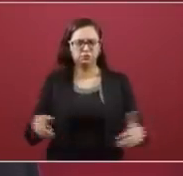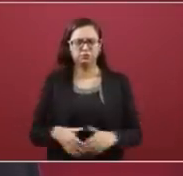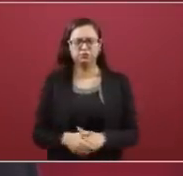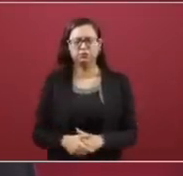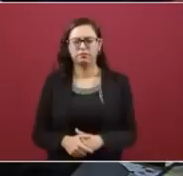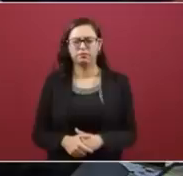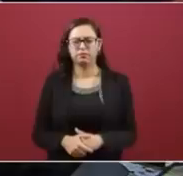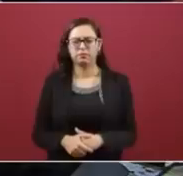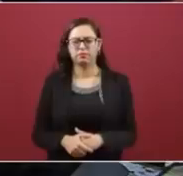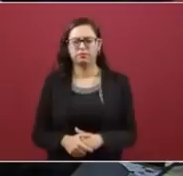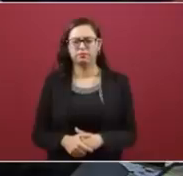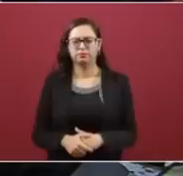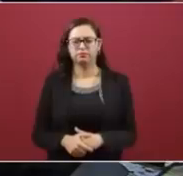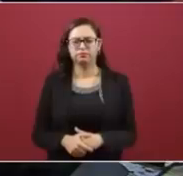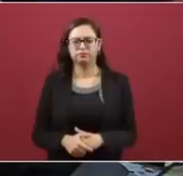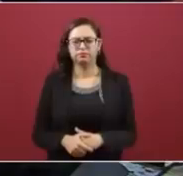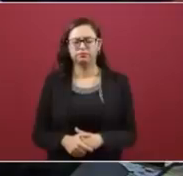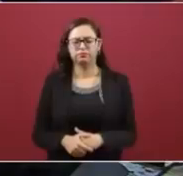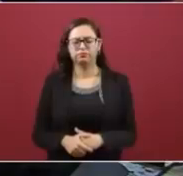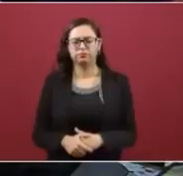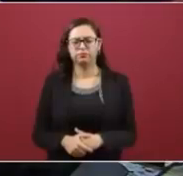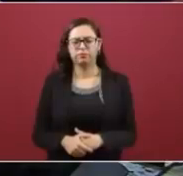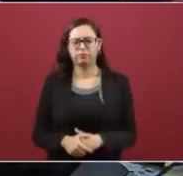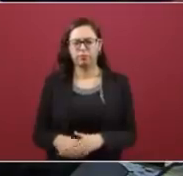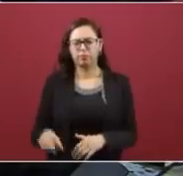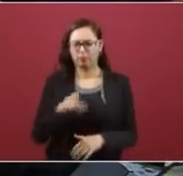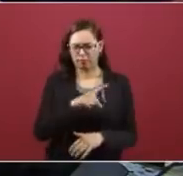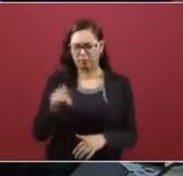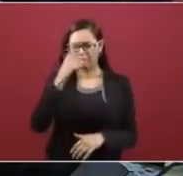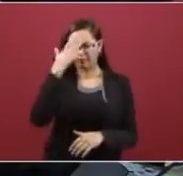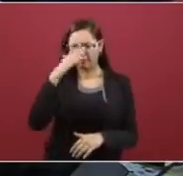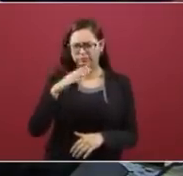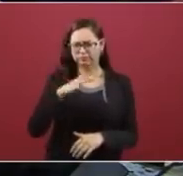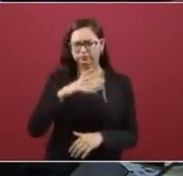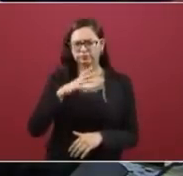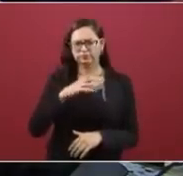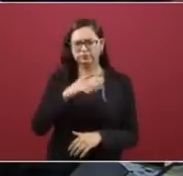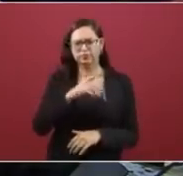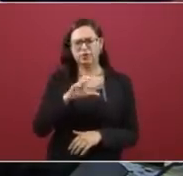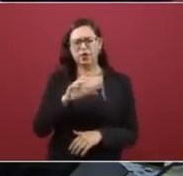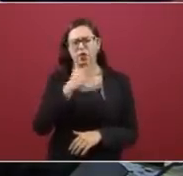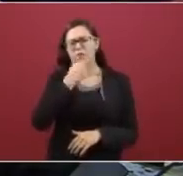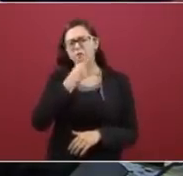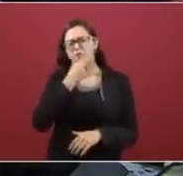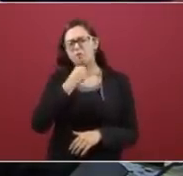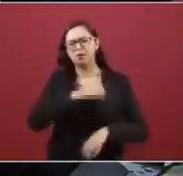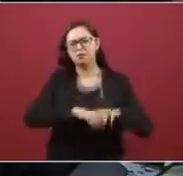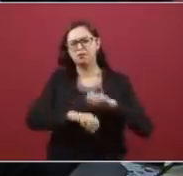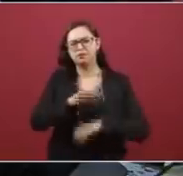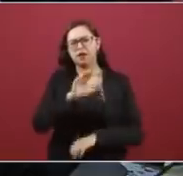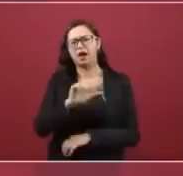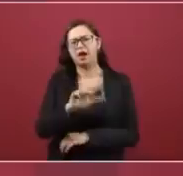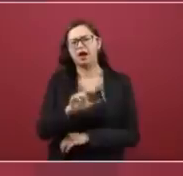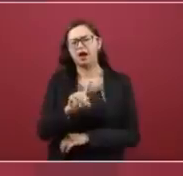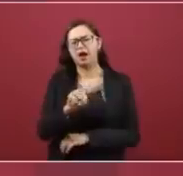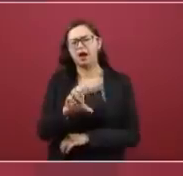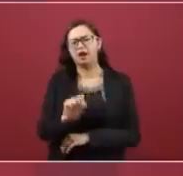Ustedes supieron de una declaración de Carlos Slim en ese sentido.